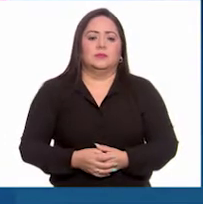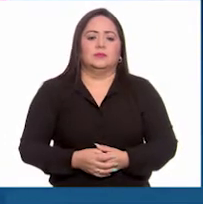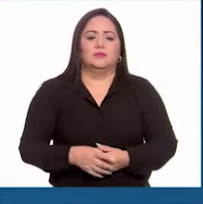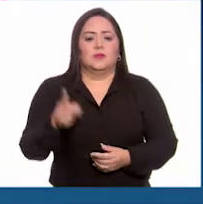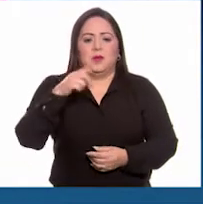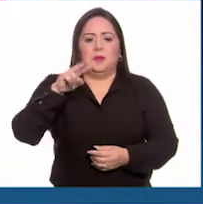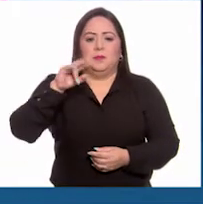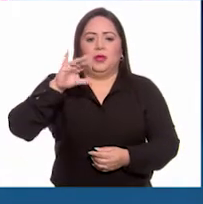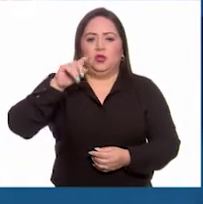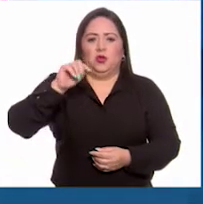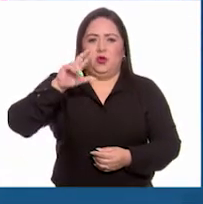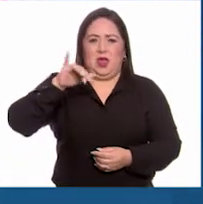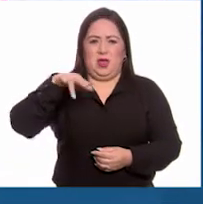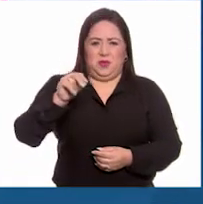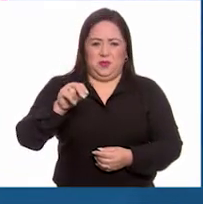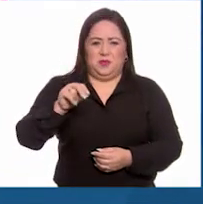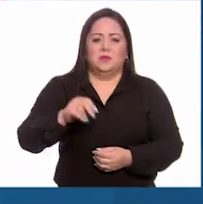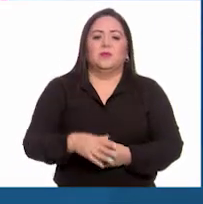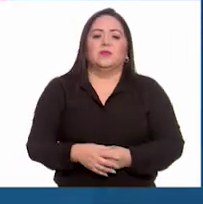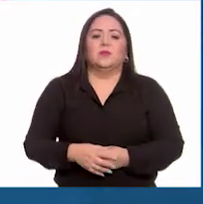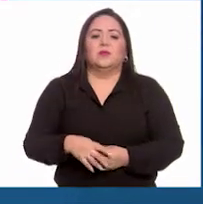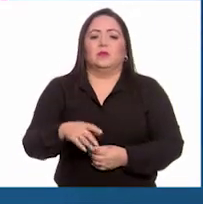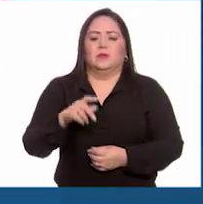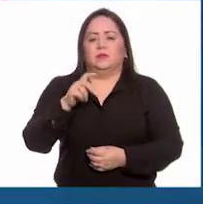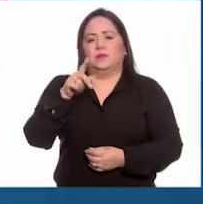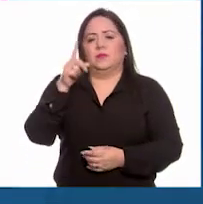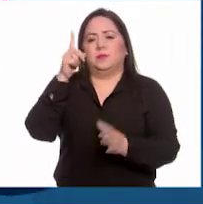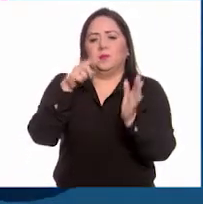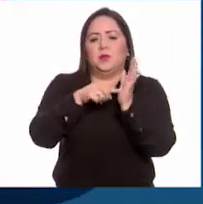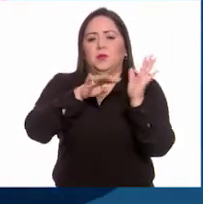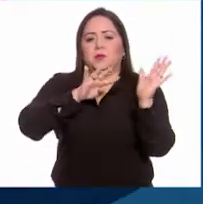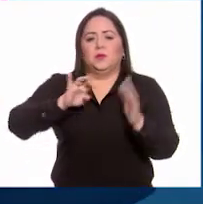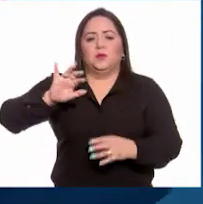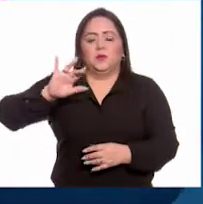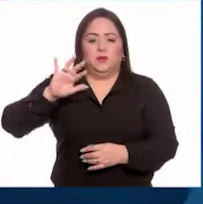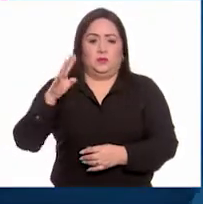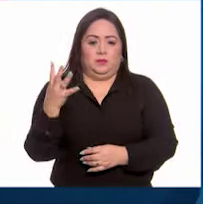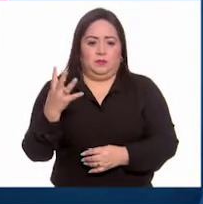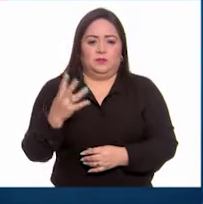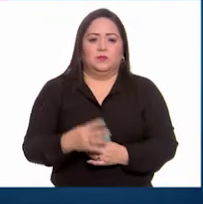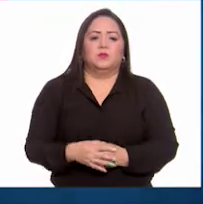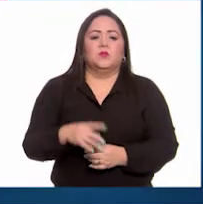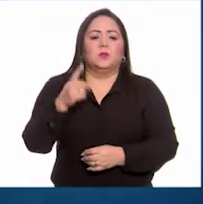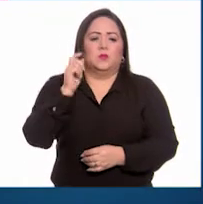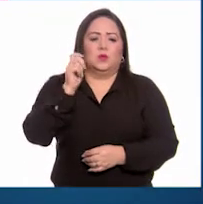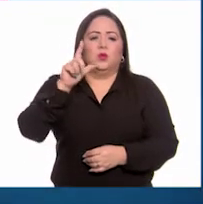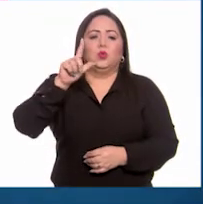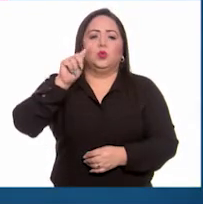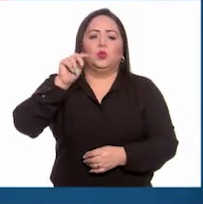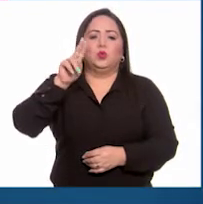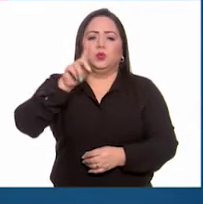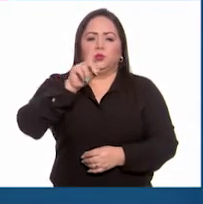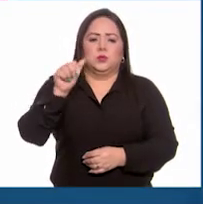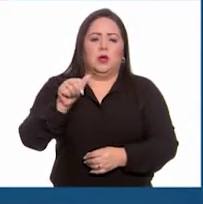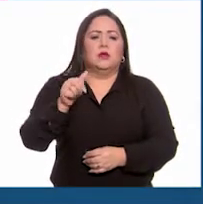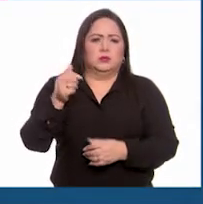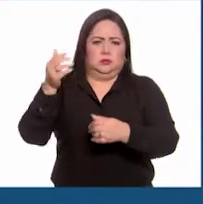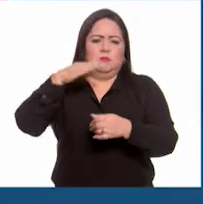Victoriano Marín, Chinanteco, Osumacín, 1954. La tusa trajo el